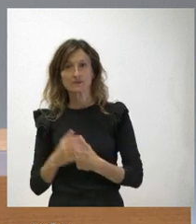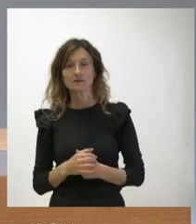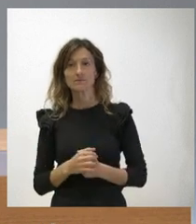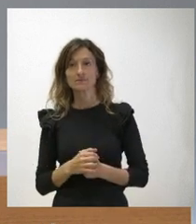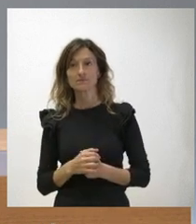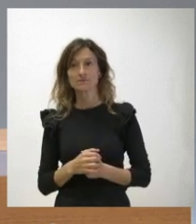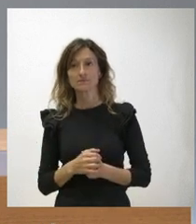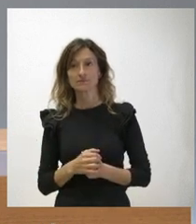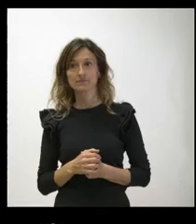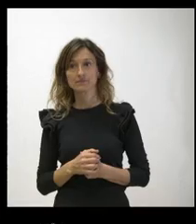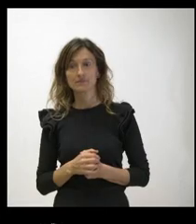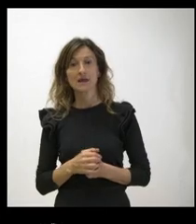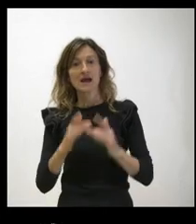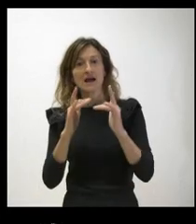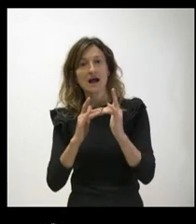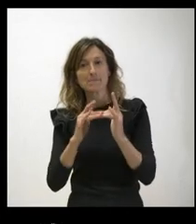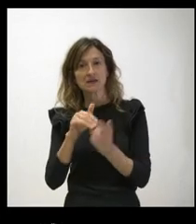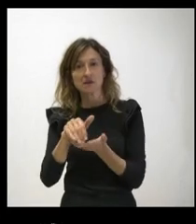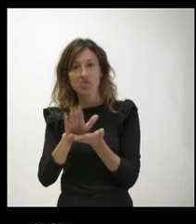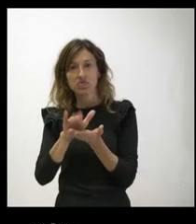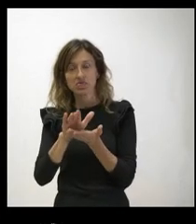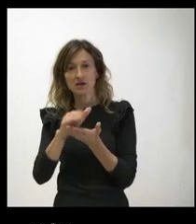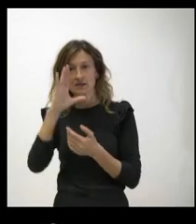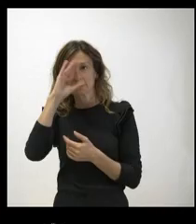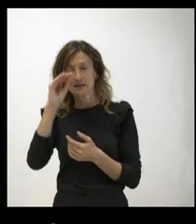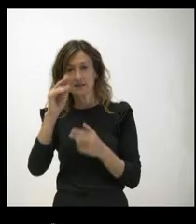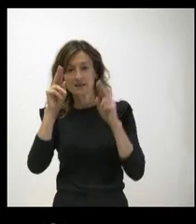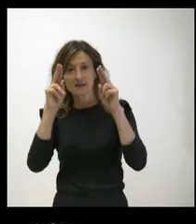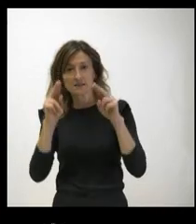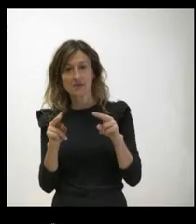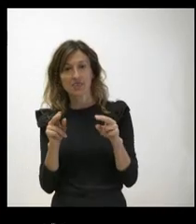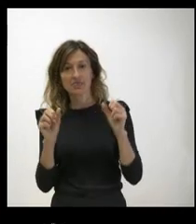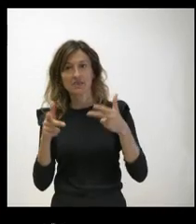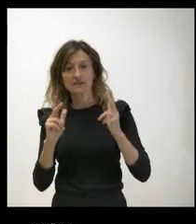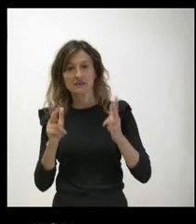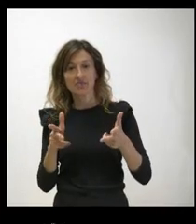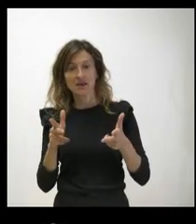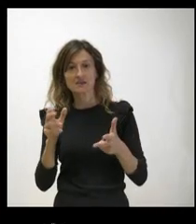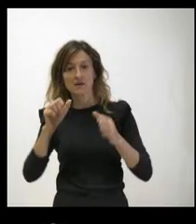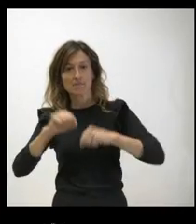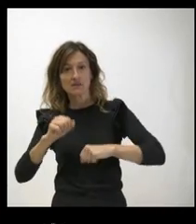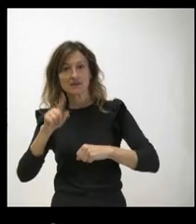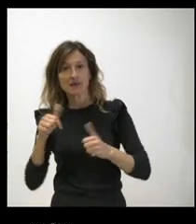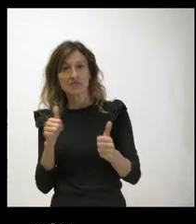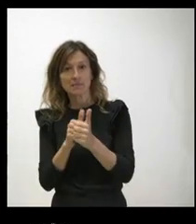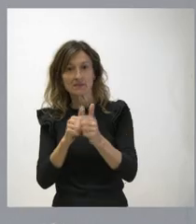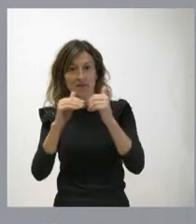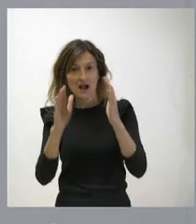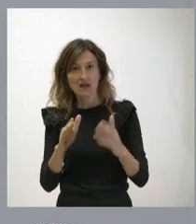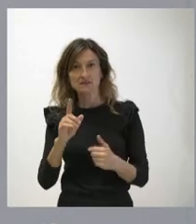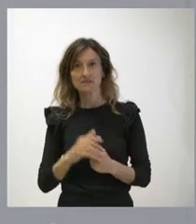las 270 cambas inteligentes van a ser para residencias de mayores O también para las personas dependientes que tengan el servicio en domicilio